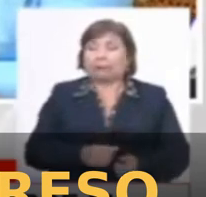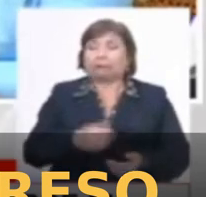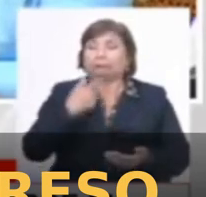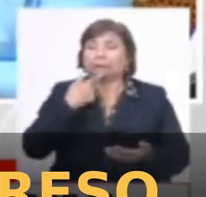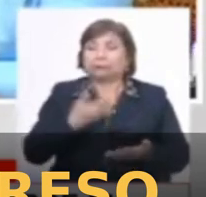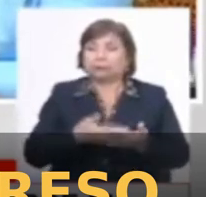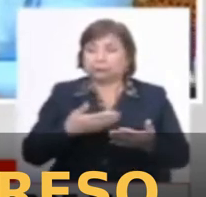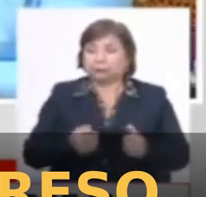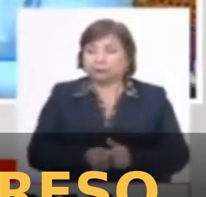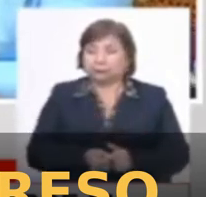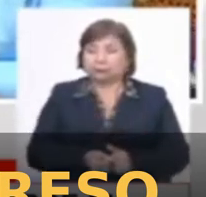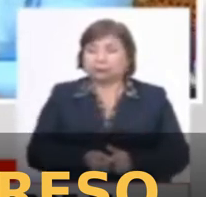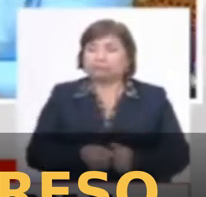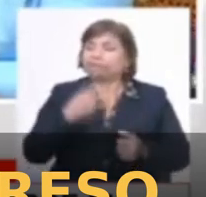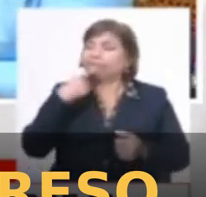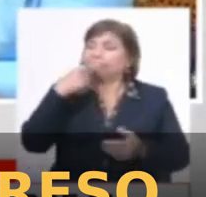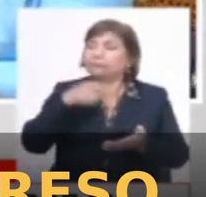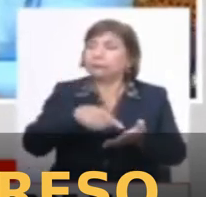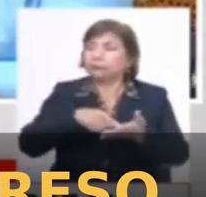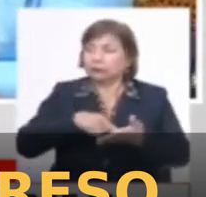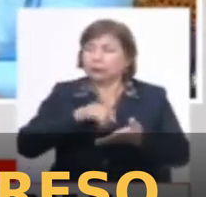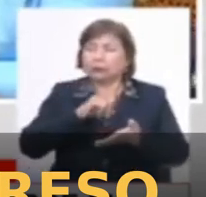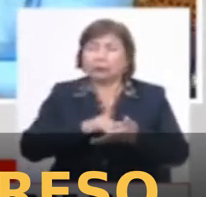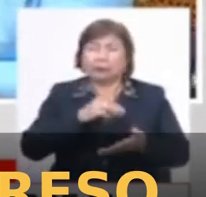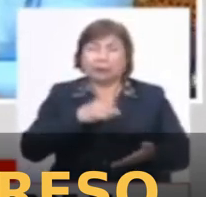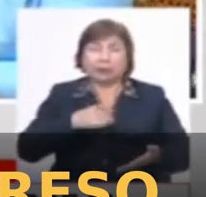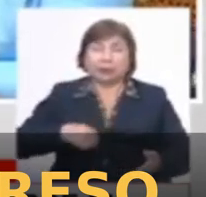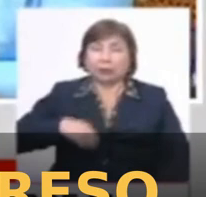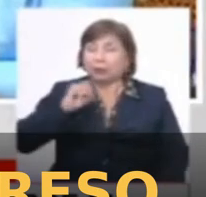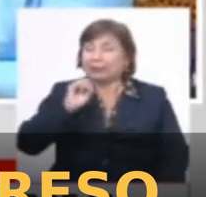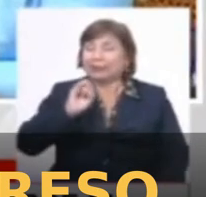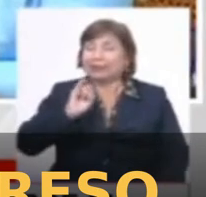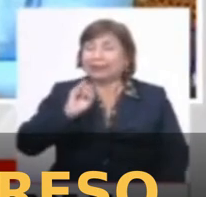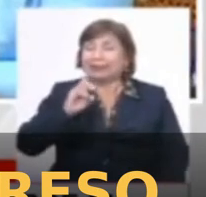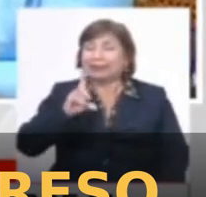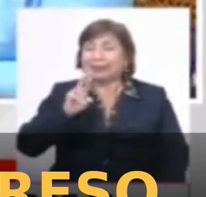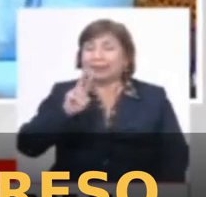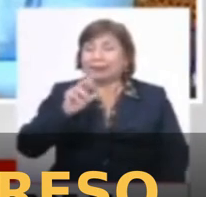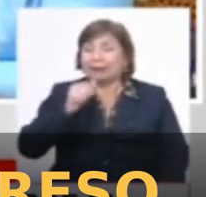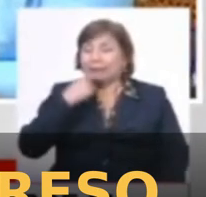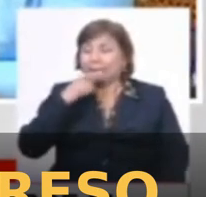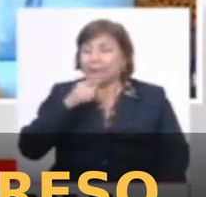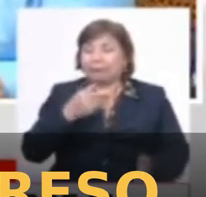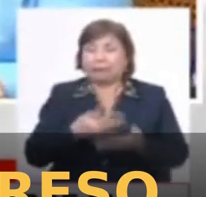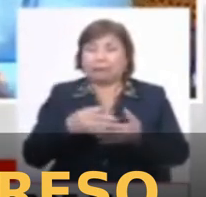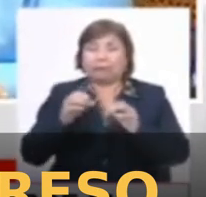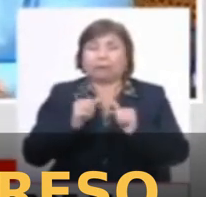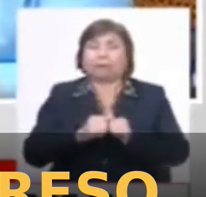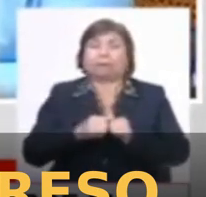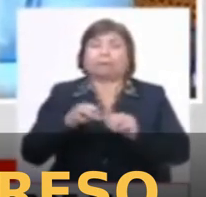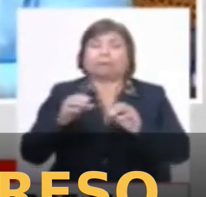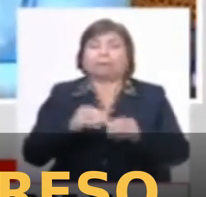está indicando que el exministro Silva era quien, digamos, orquestaba junto al presidente de la